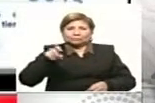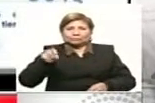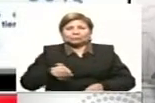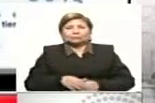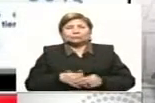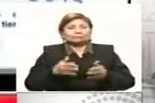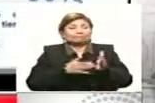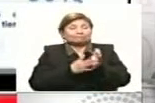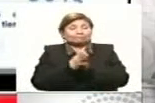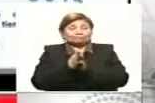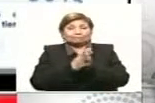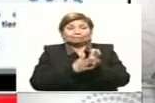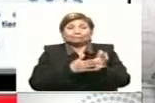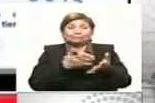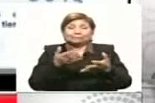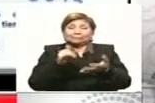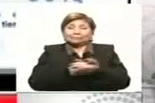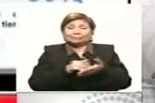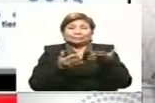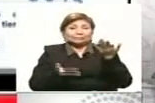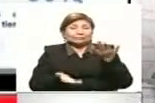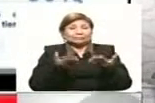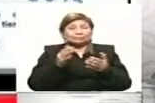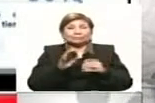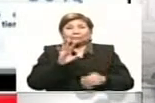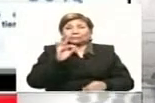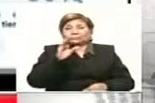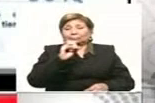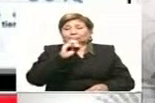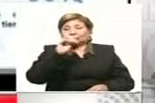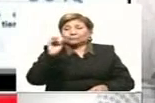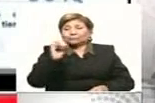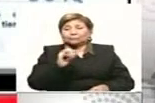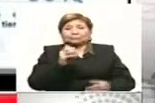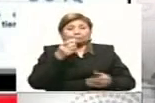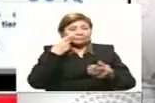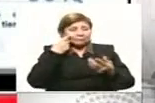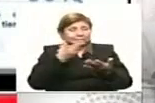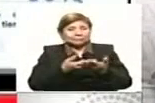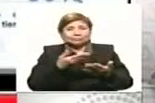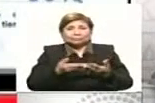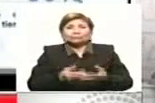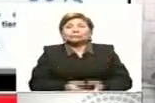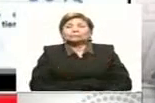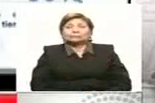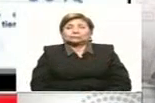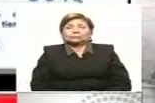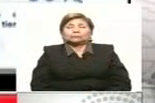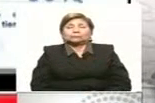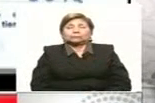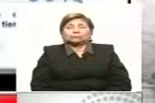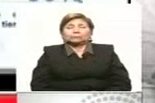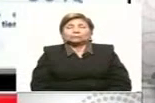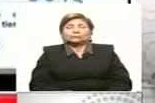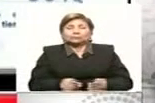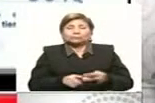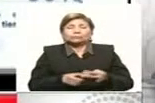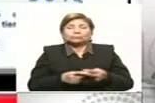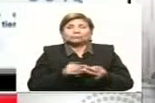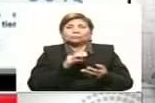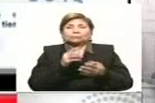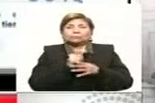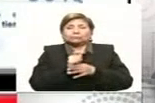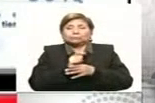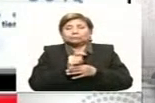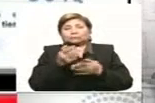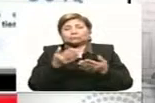y aspiramos a que por lo menos el 90% de las personas detectadas, ¿no?, inicien tratamiento, ¿no? La que